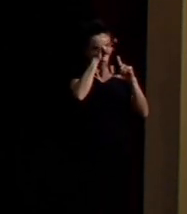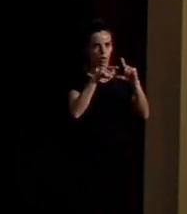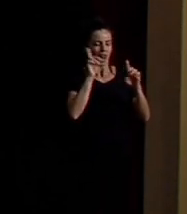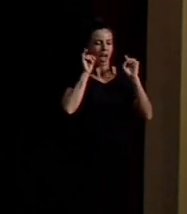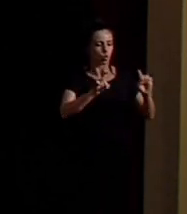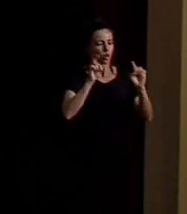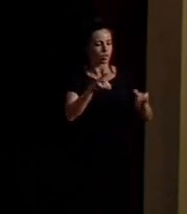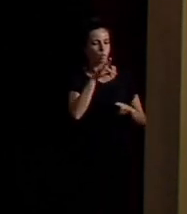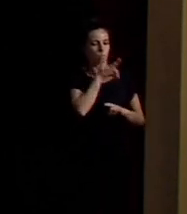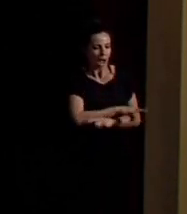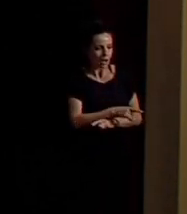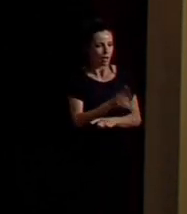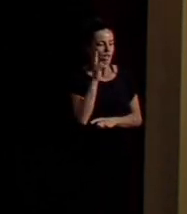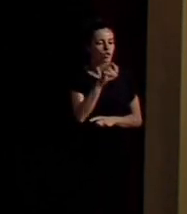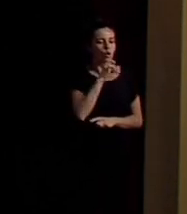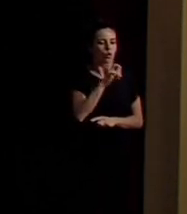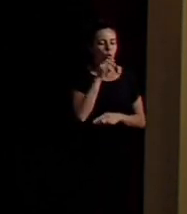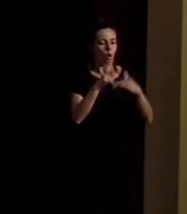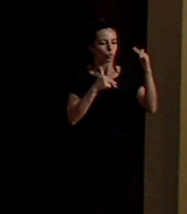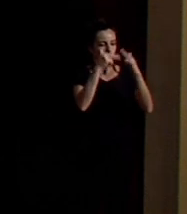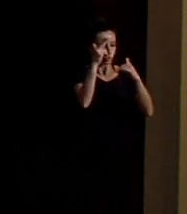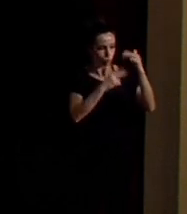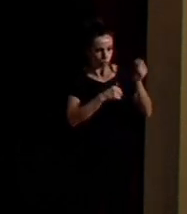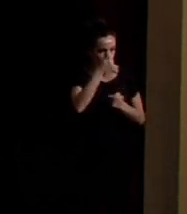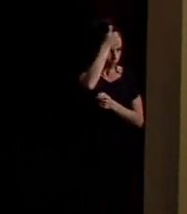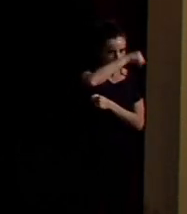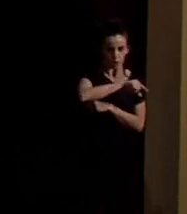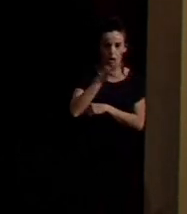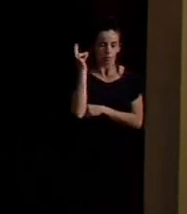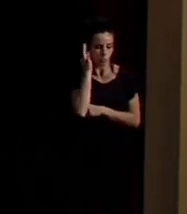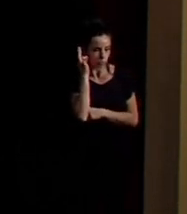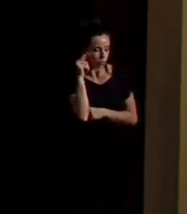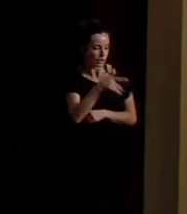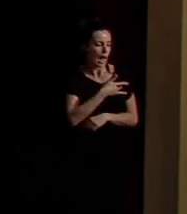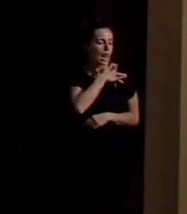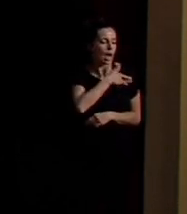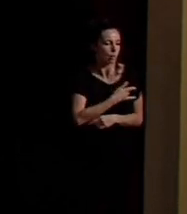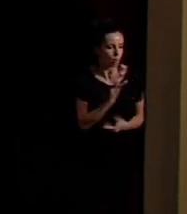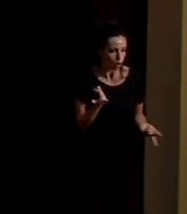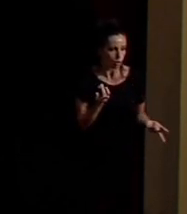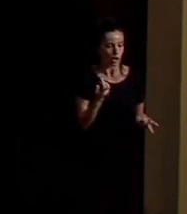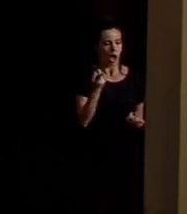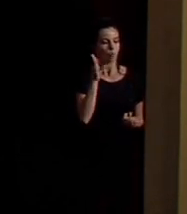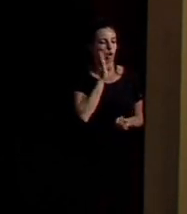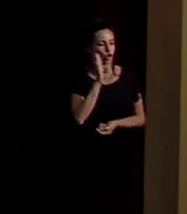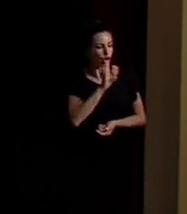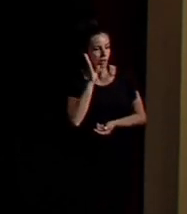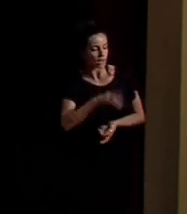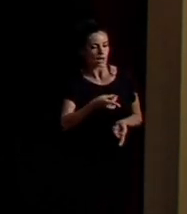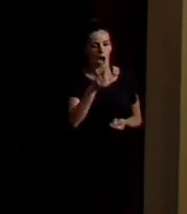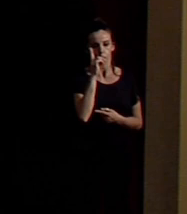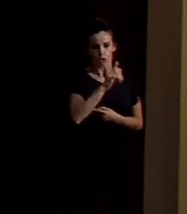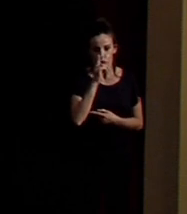construyen las subjetividades, tanto masculina como la femenina, ¿no? Y ahí estarían, pues, el amor romántico, la pornografía, la